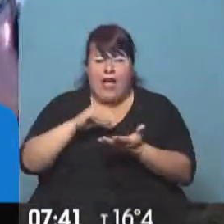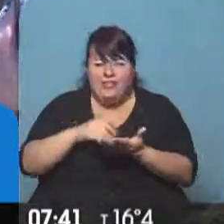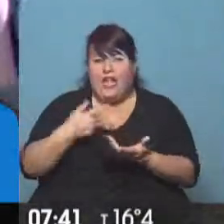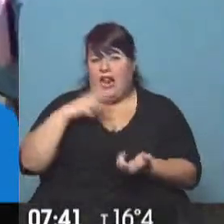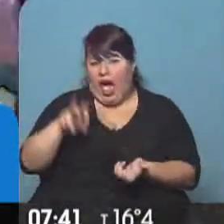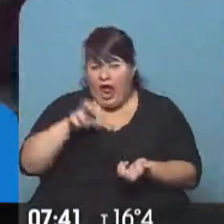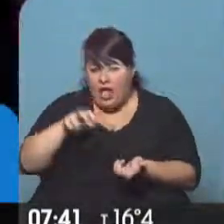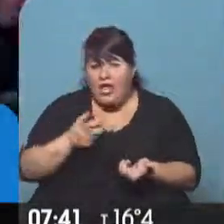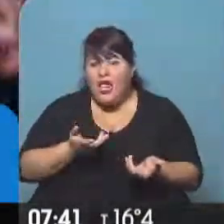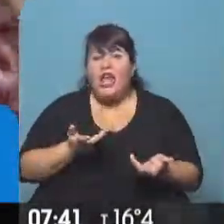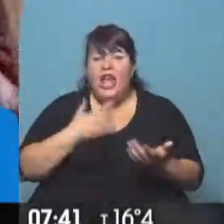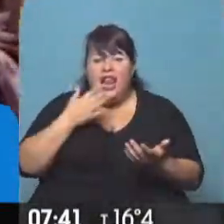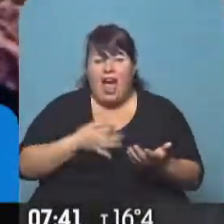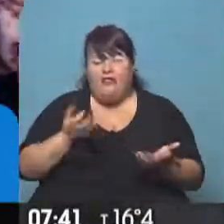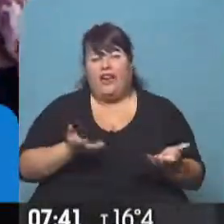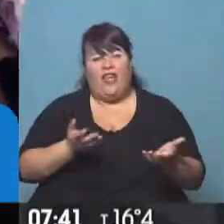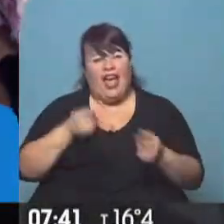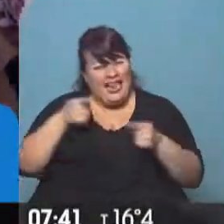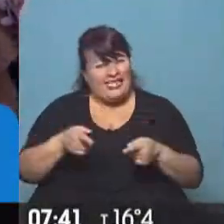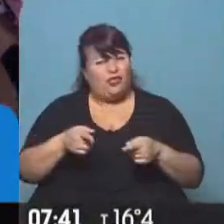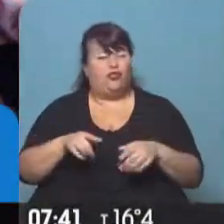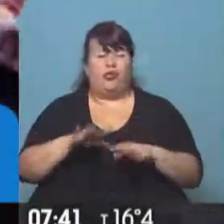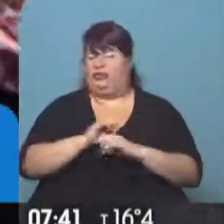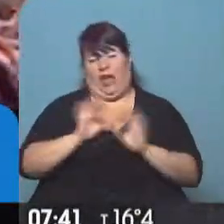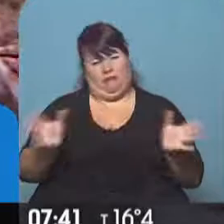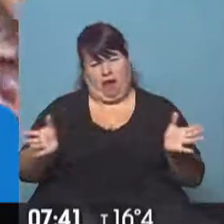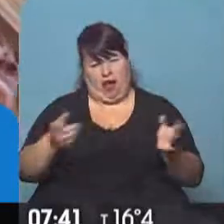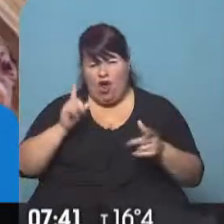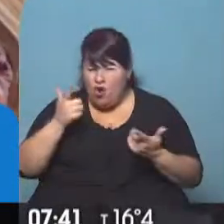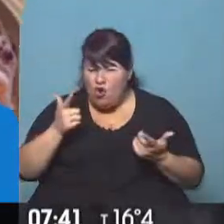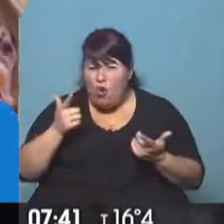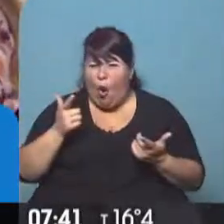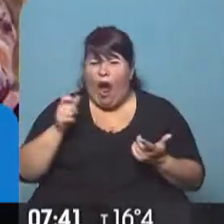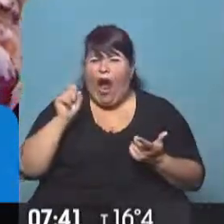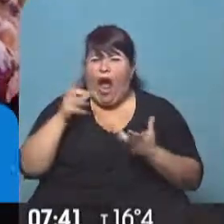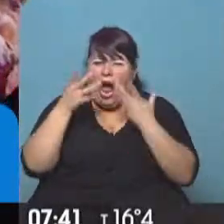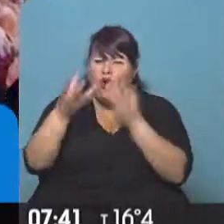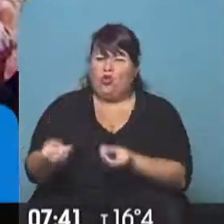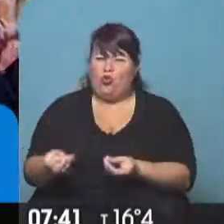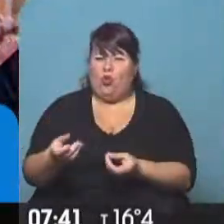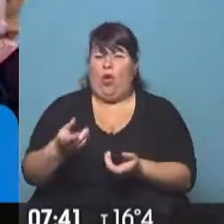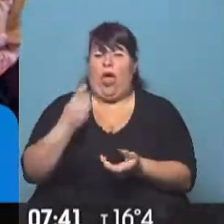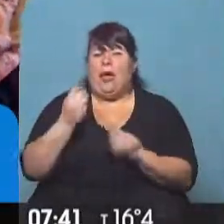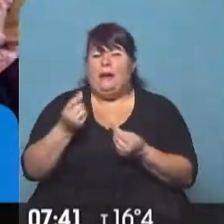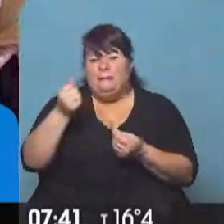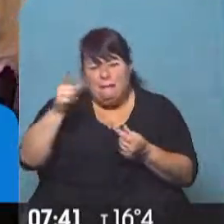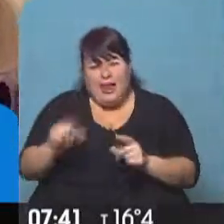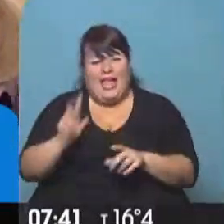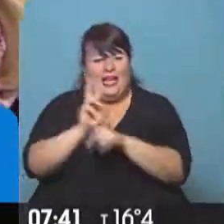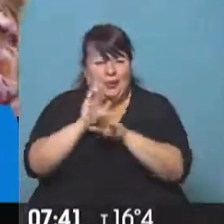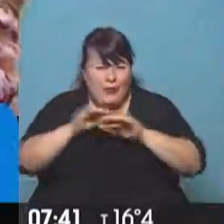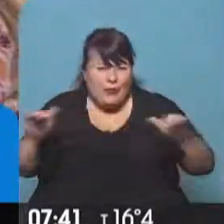alquilan, y bueno, la verdad que esto es muy injusto, que no tengan una ayuda, un precio